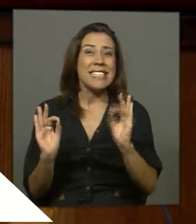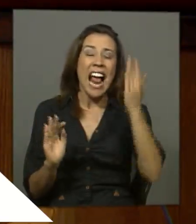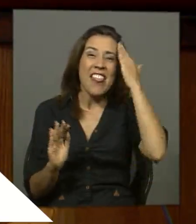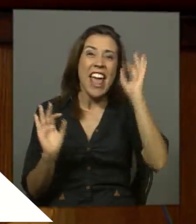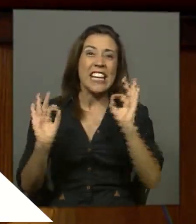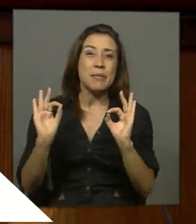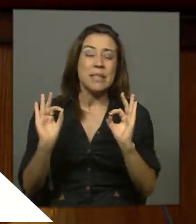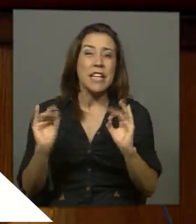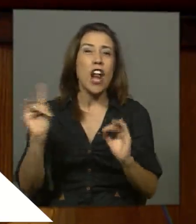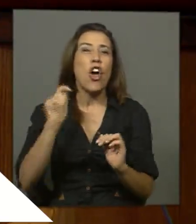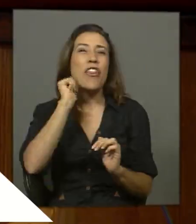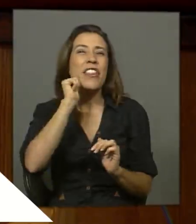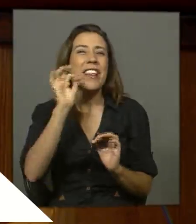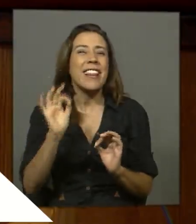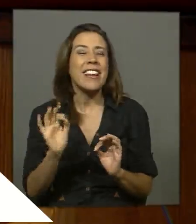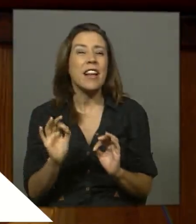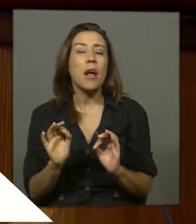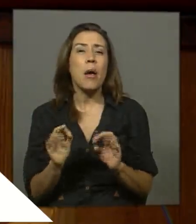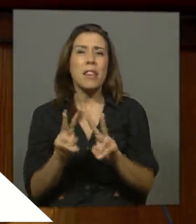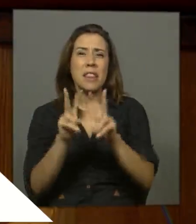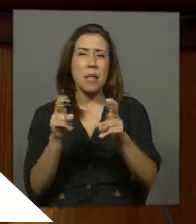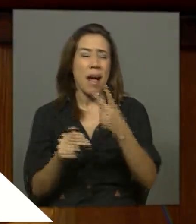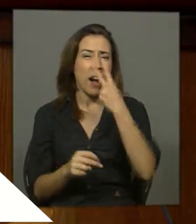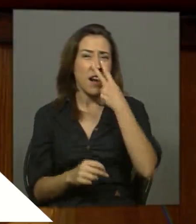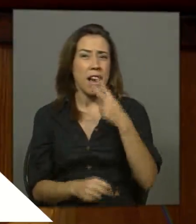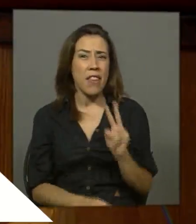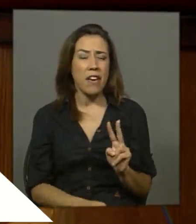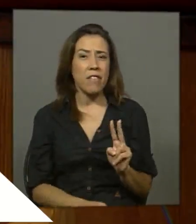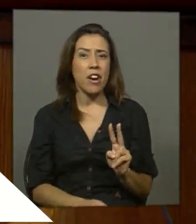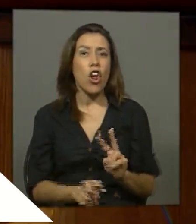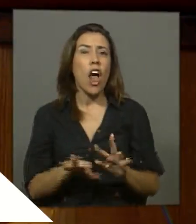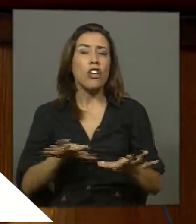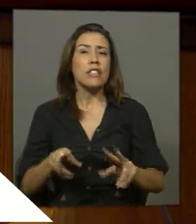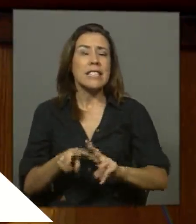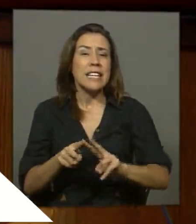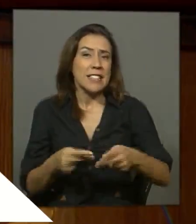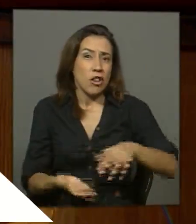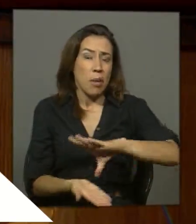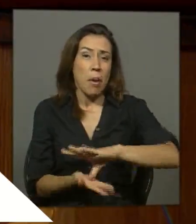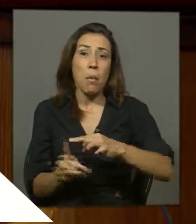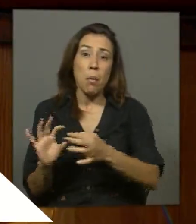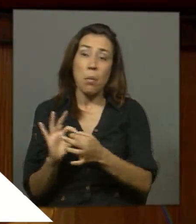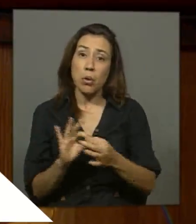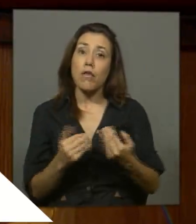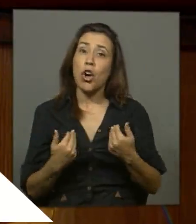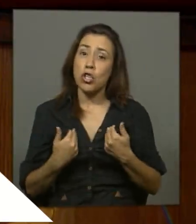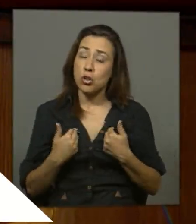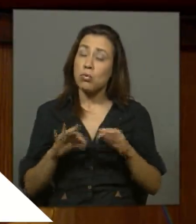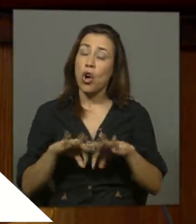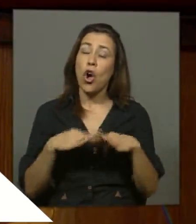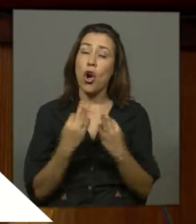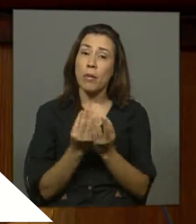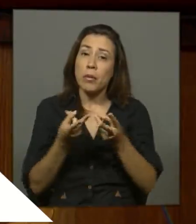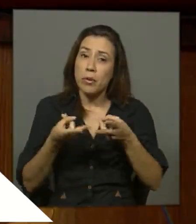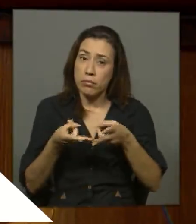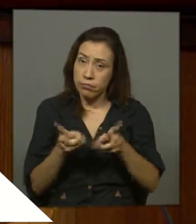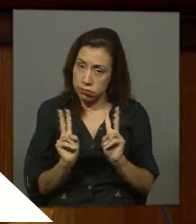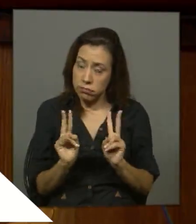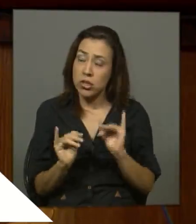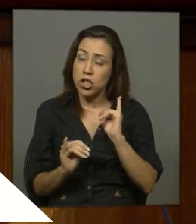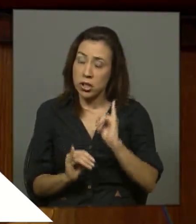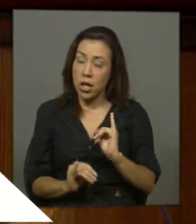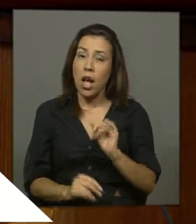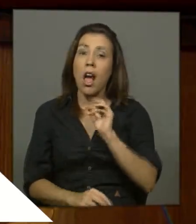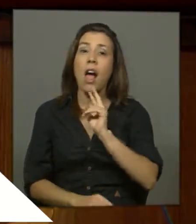ordinarias para tratar un tema que no se relacione con lo que está pasando por lo tanto yo estoy completamente dispuesto a